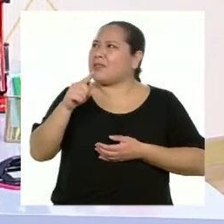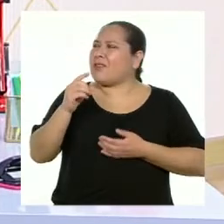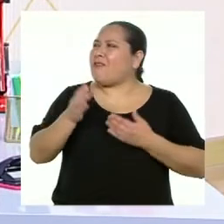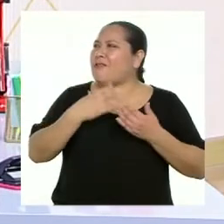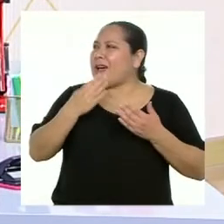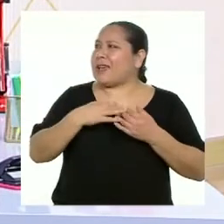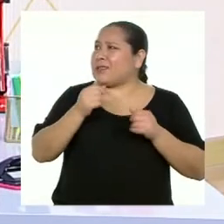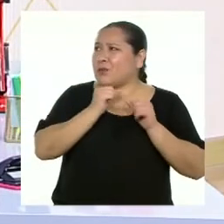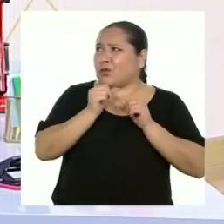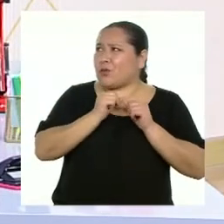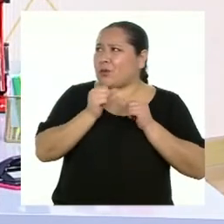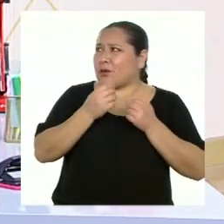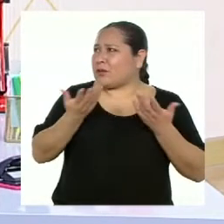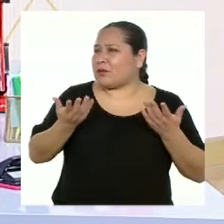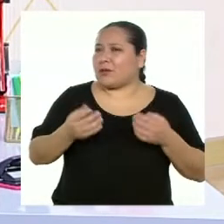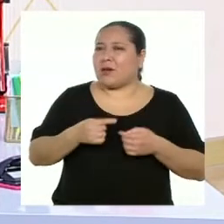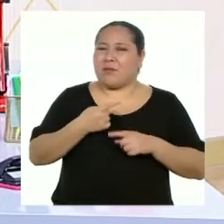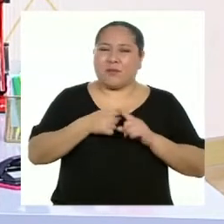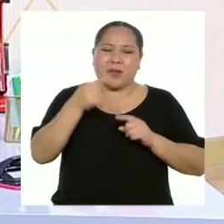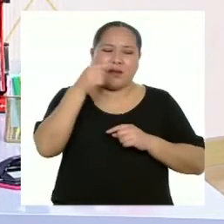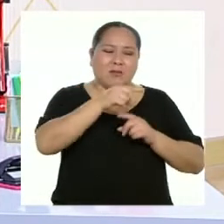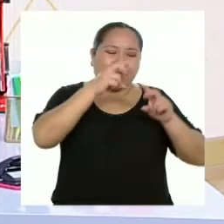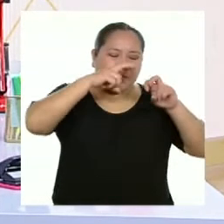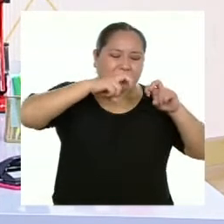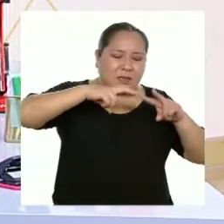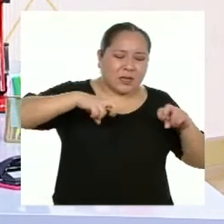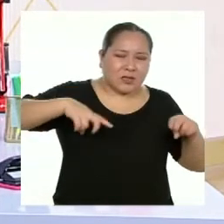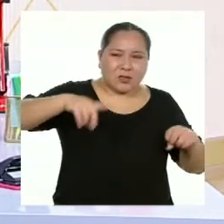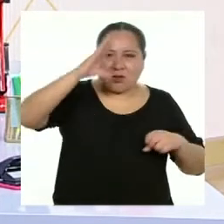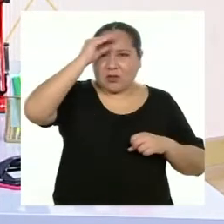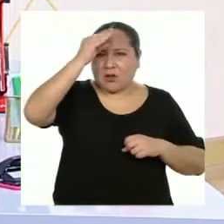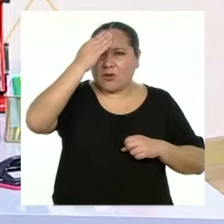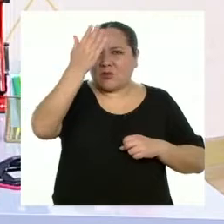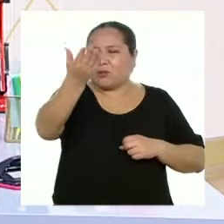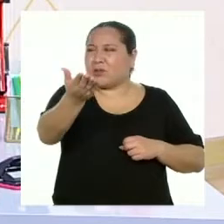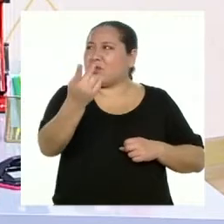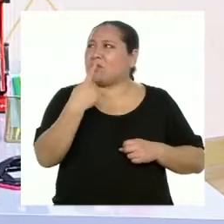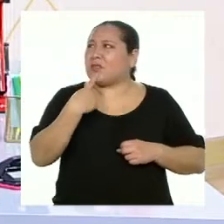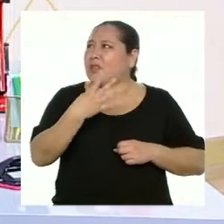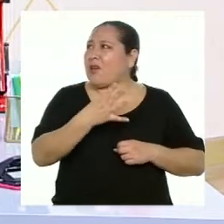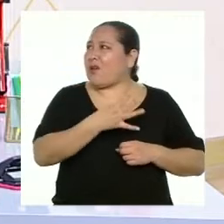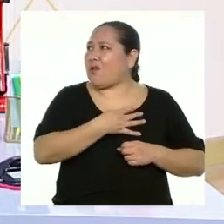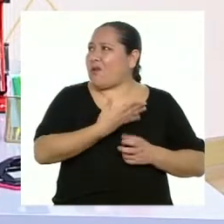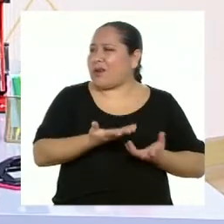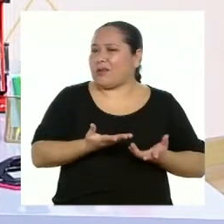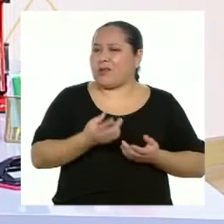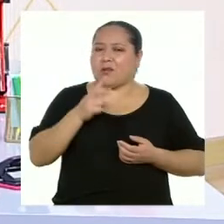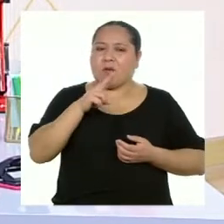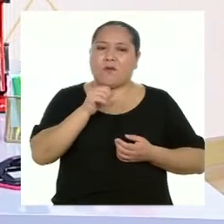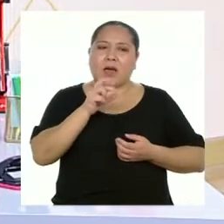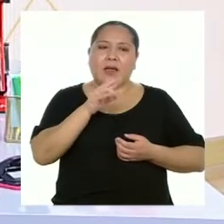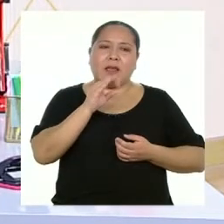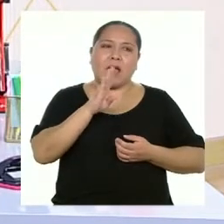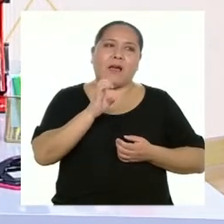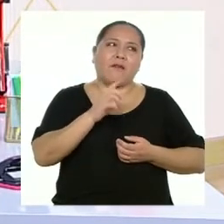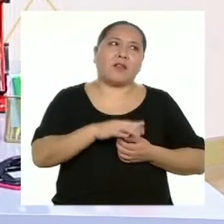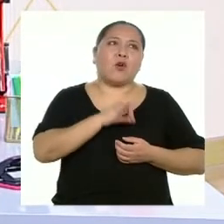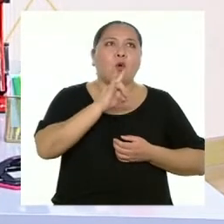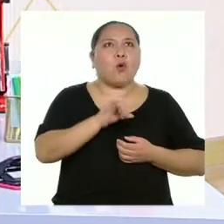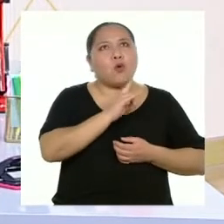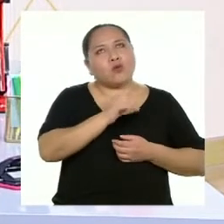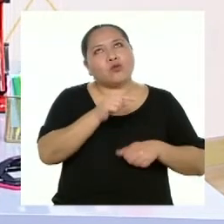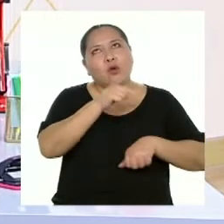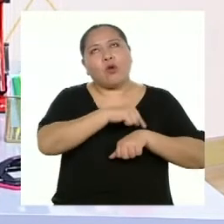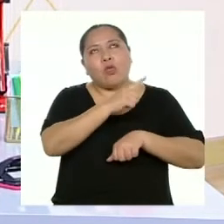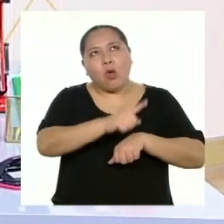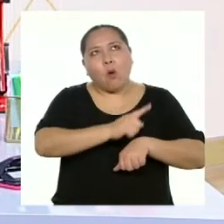simples, pero para el caso de la investigación de los chicos y chicas de cuarto respecto a la variable uso de horas empleadas